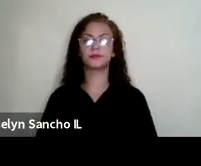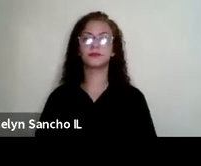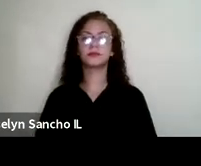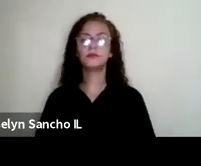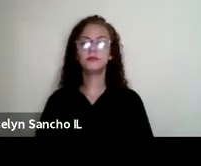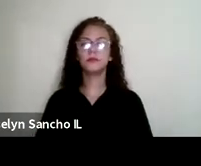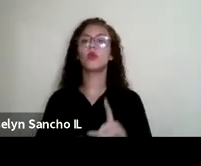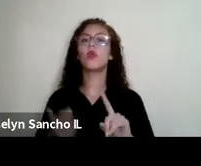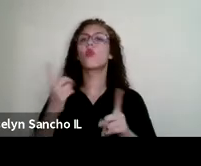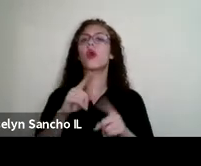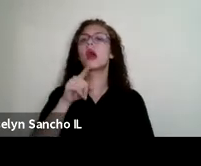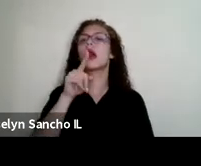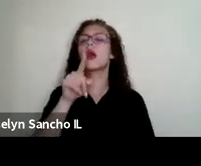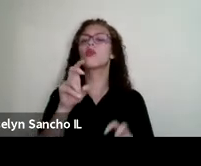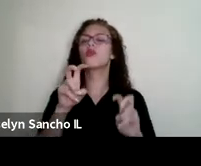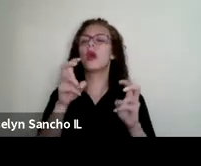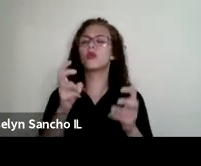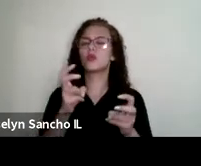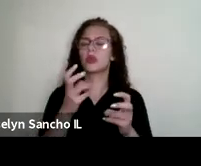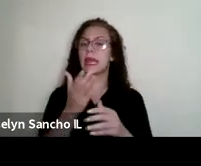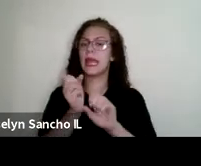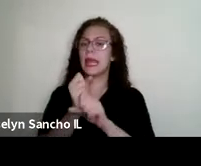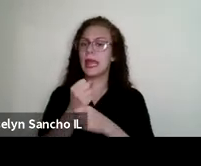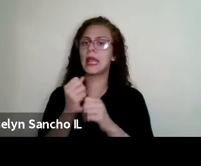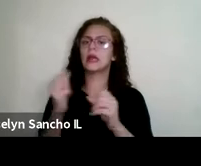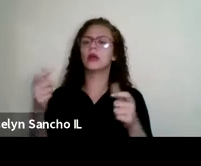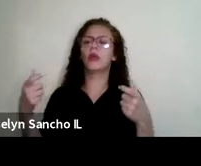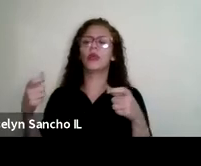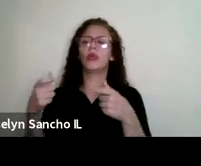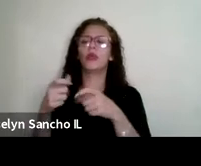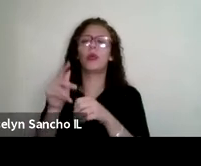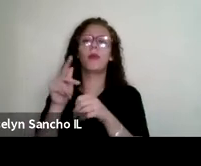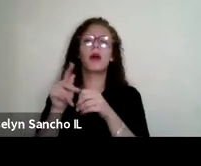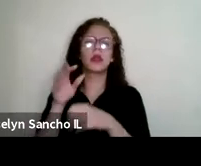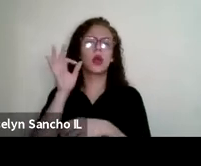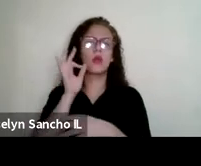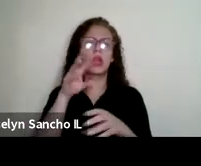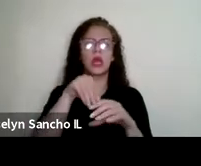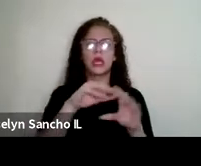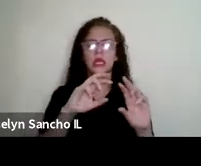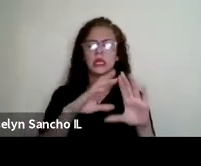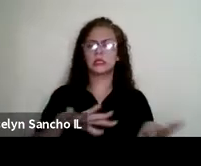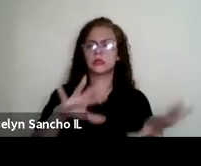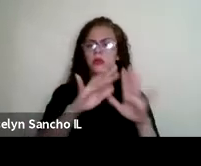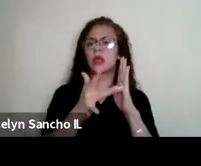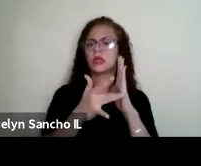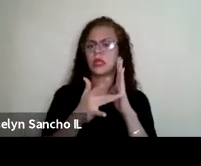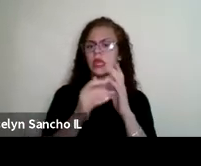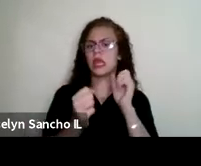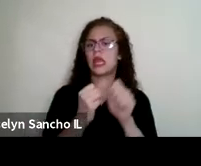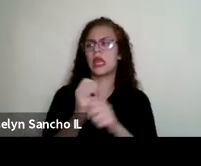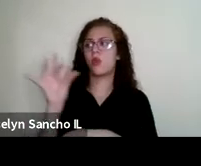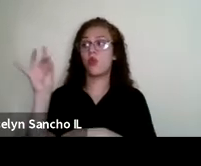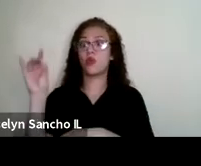¿Cuáles son esos factores que hacen que disminuya la participación de las mujeres en el sector tecnológico de los años 80